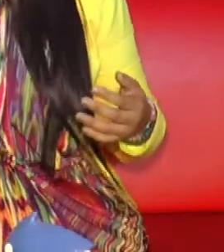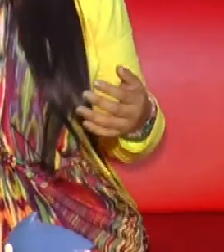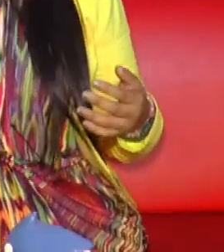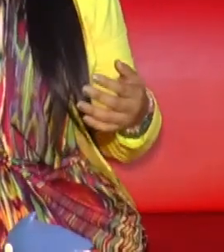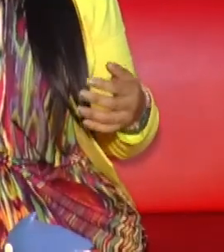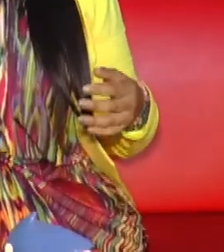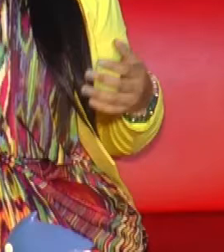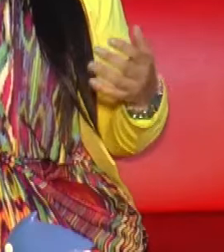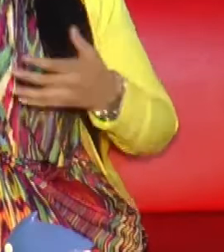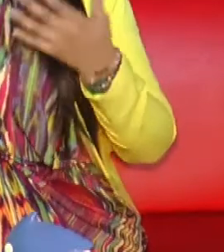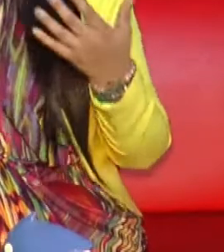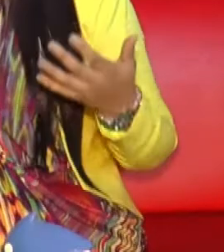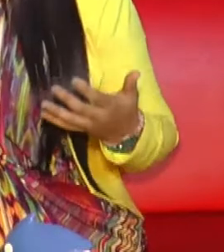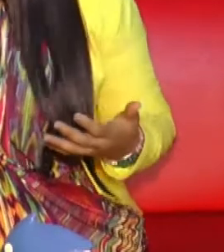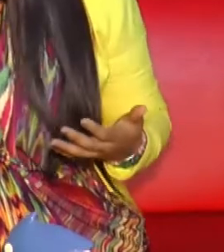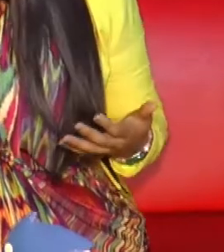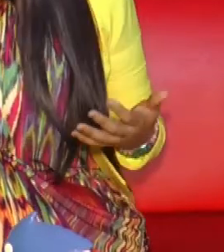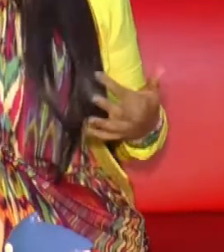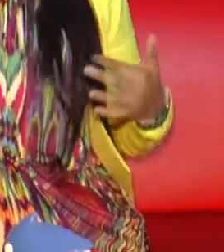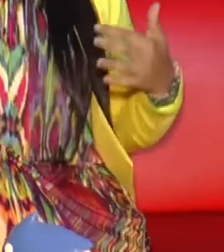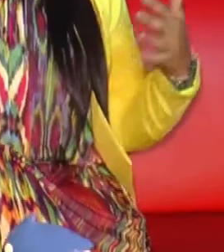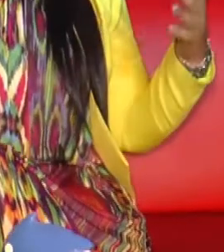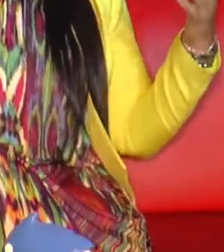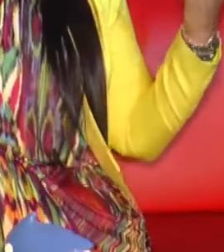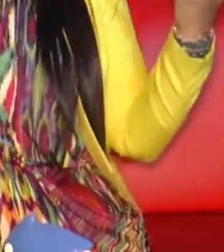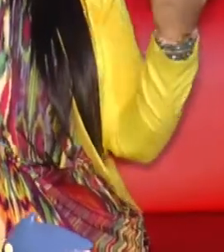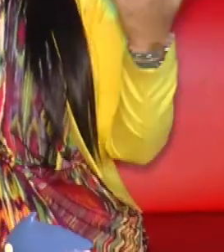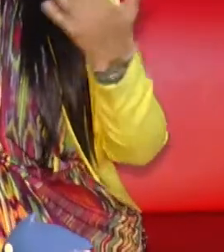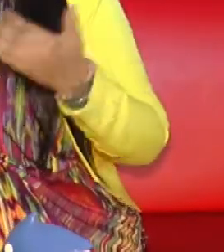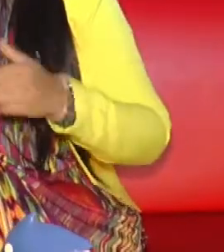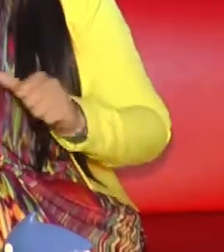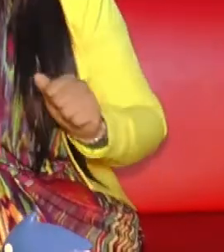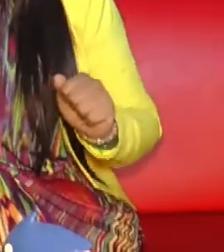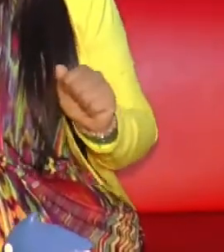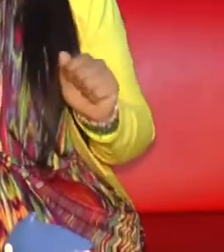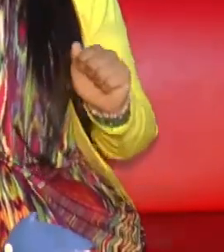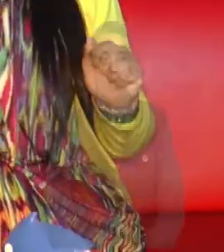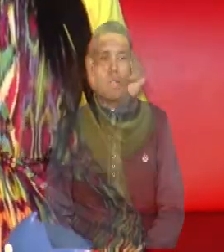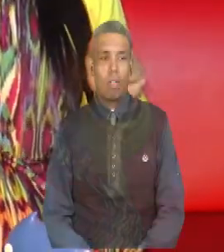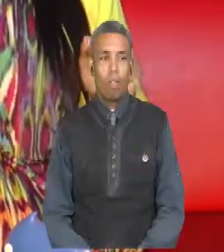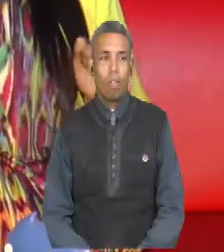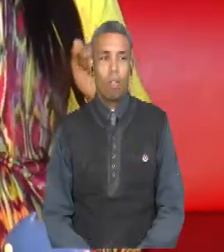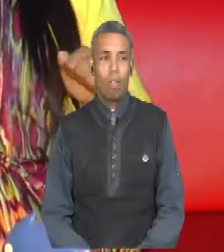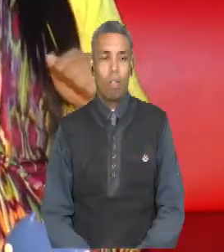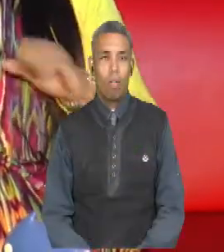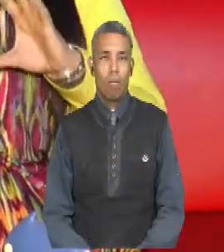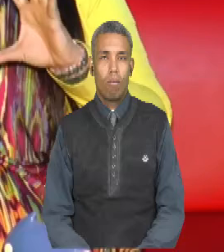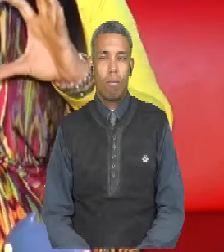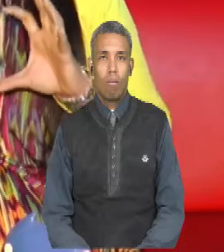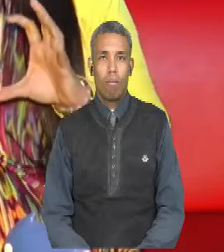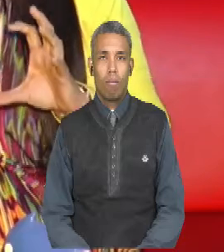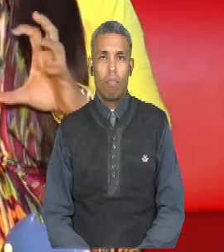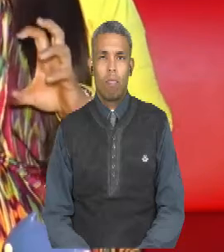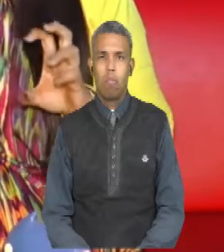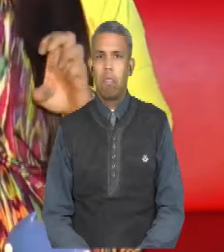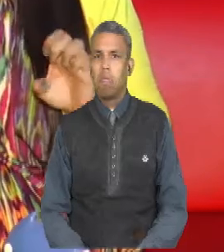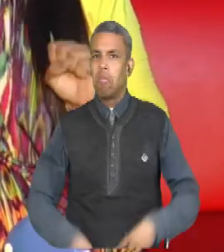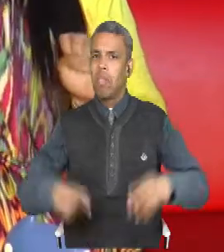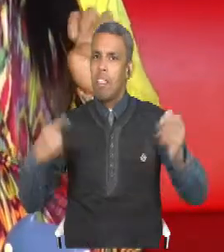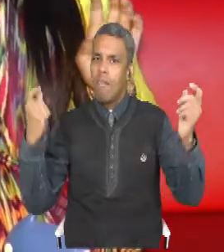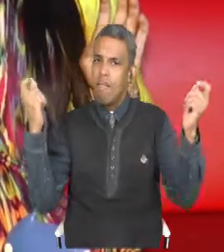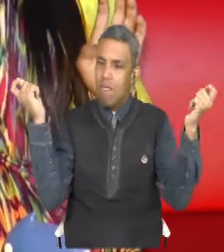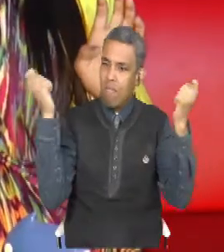mucho por manejar muchas redes sociales, por tener su publicidad ya en la red, manejar mucha